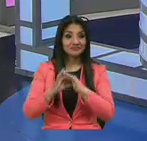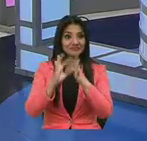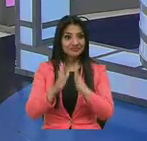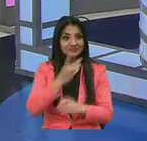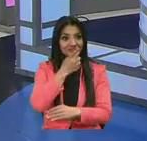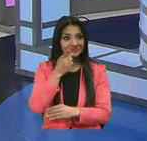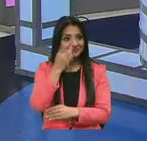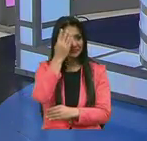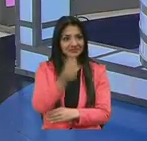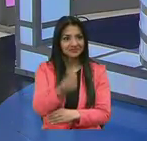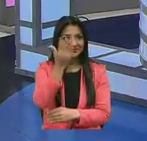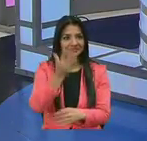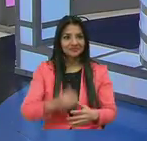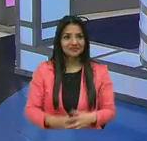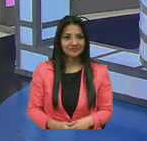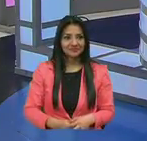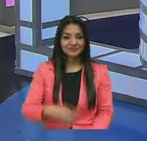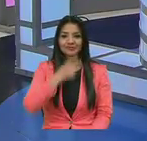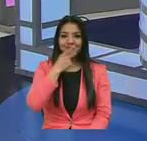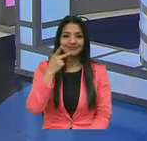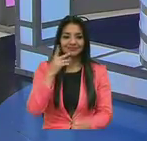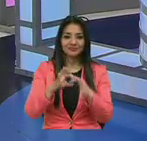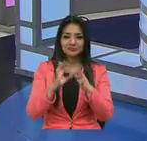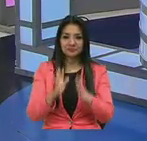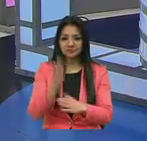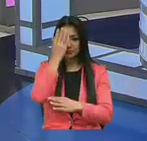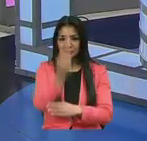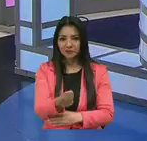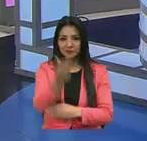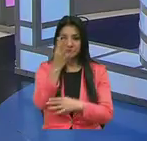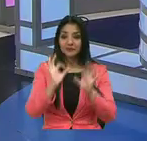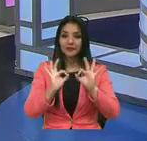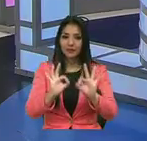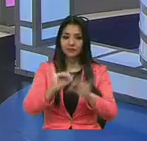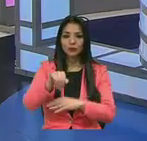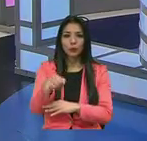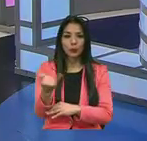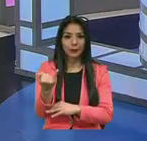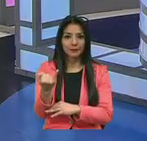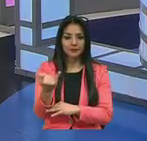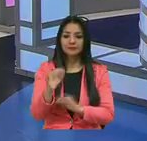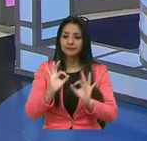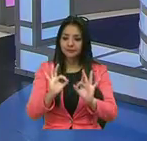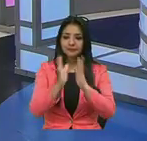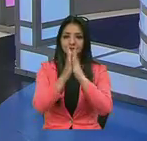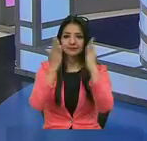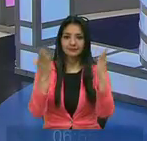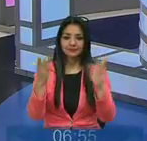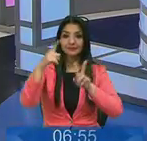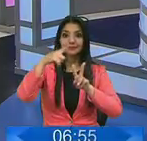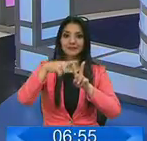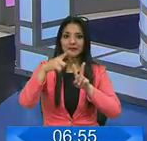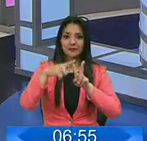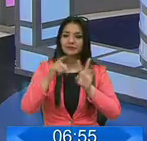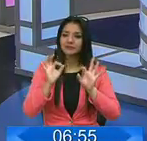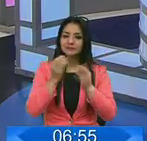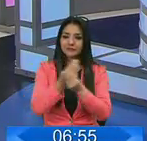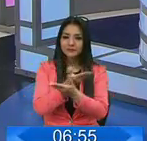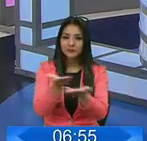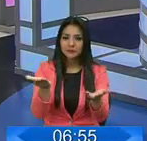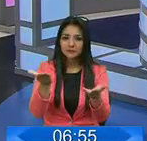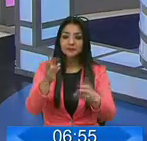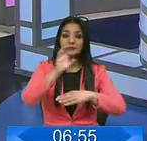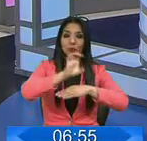día. Hola, Anita, amigos televidentes, muy buenos días. Estamos un día más en una emisión más de El Comercio TV, dispuestos a llevar las noticias del ámbito nacional y